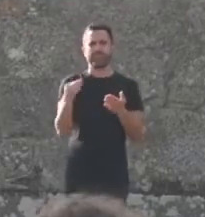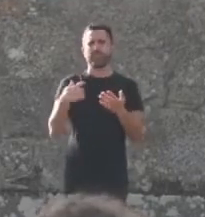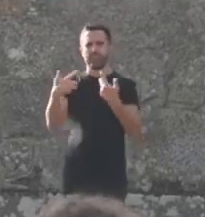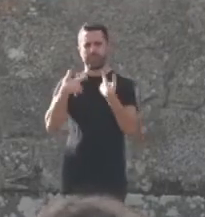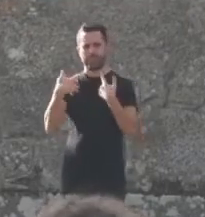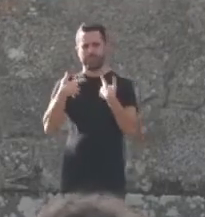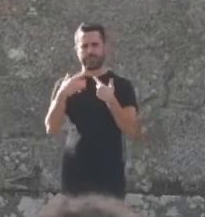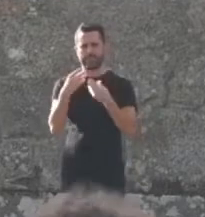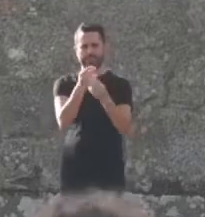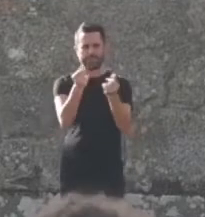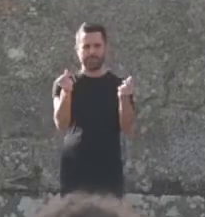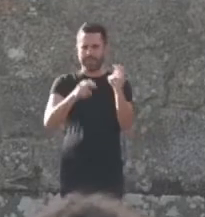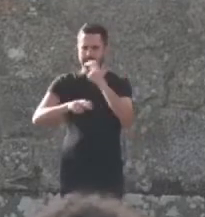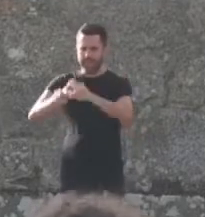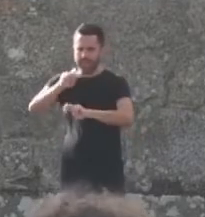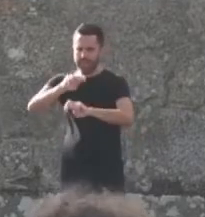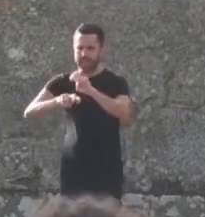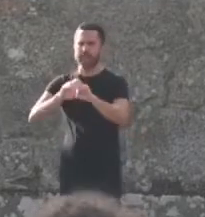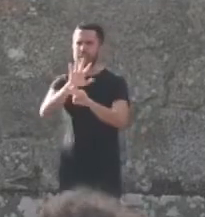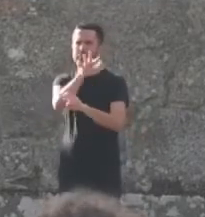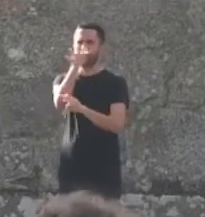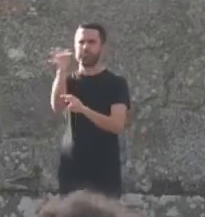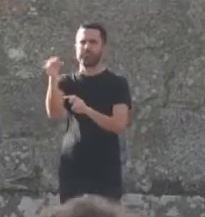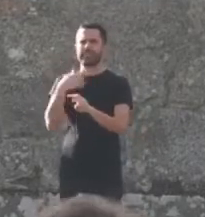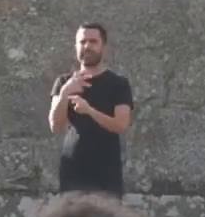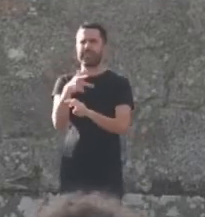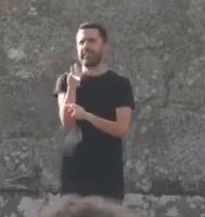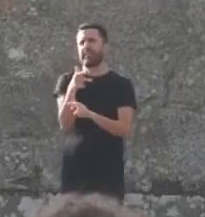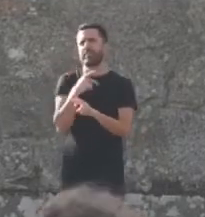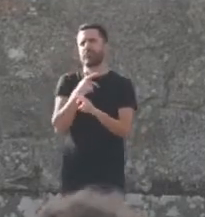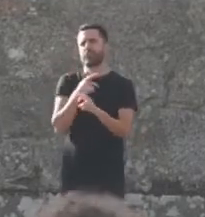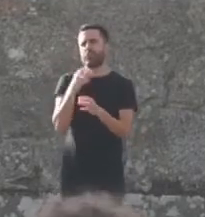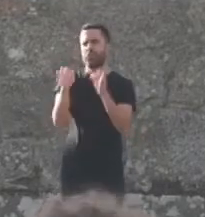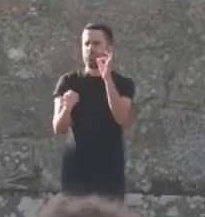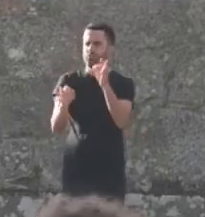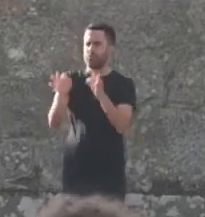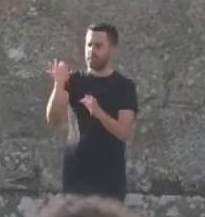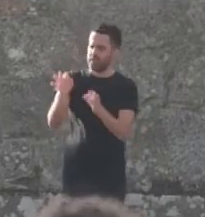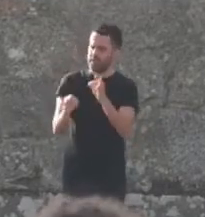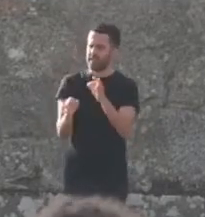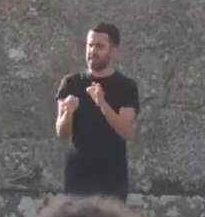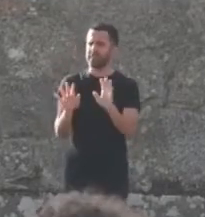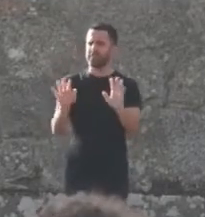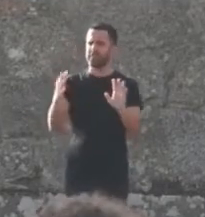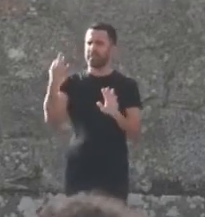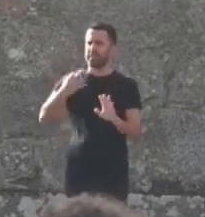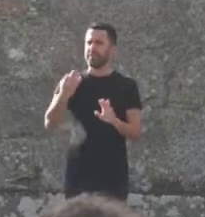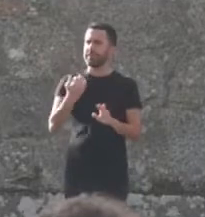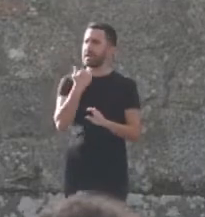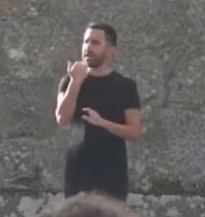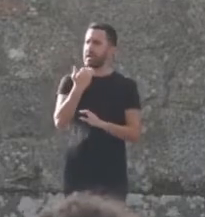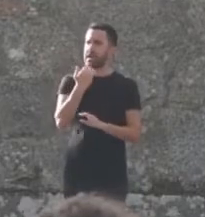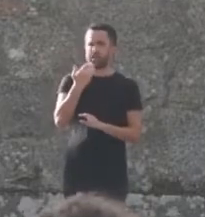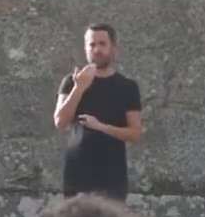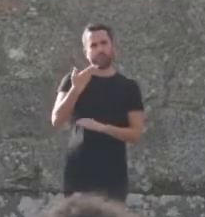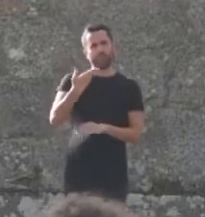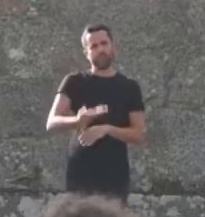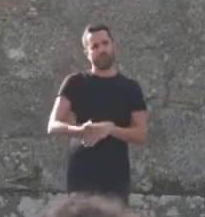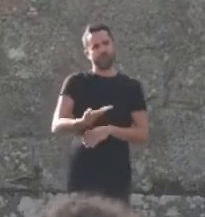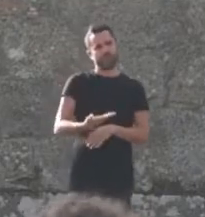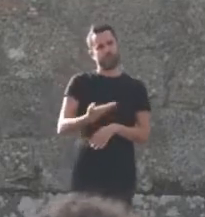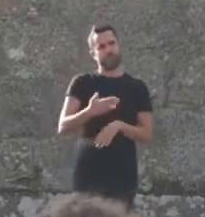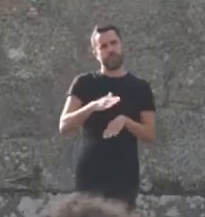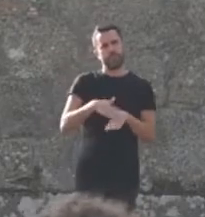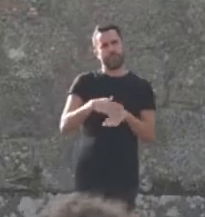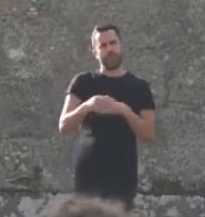tipo de reparacións e tamén o dereito á xustiza. Pero hai que ter en conta unha cousa que é fundamental para facer políticas públicas da